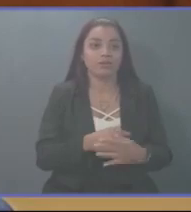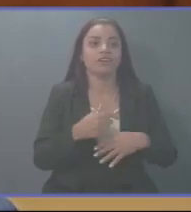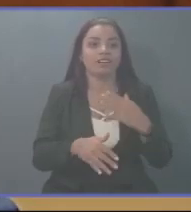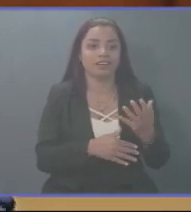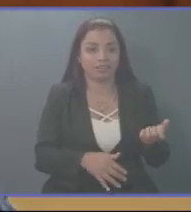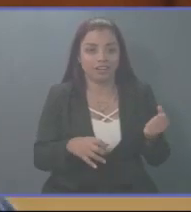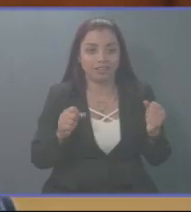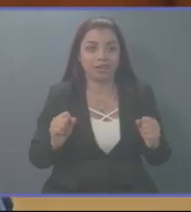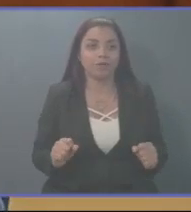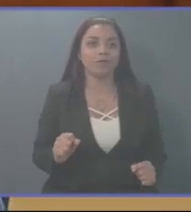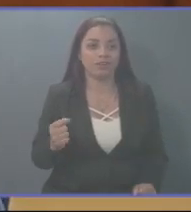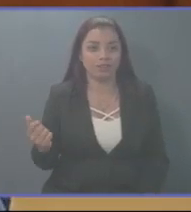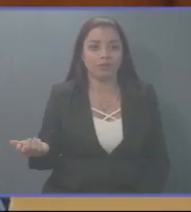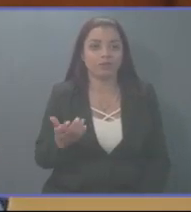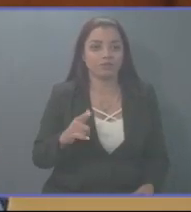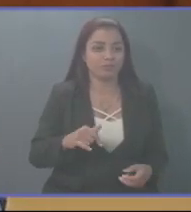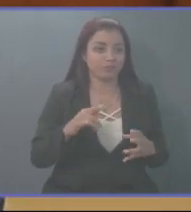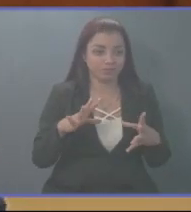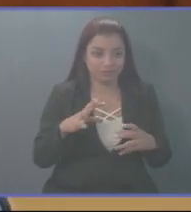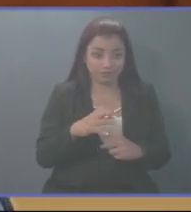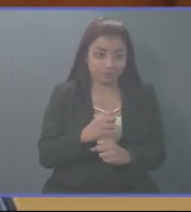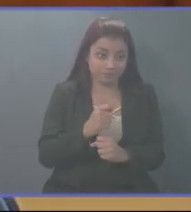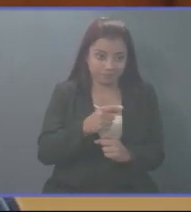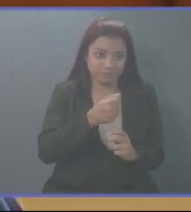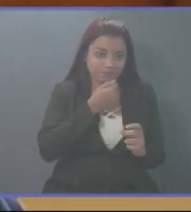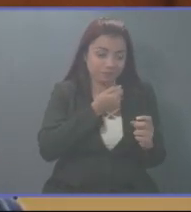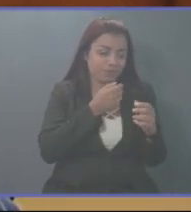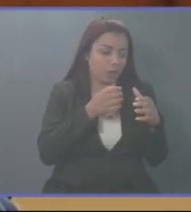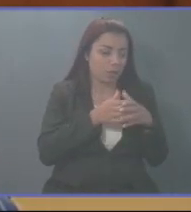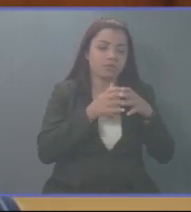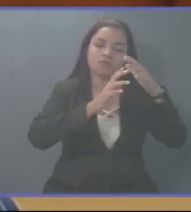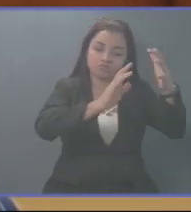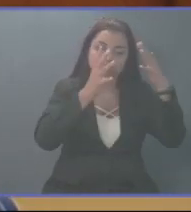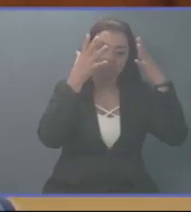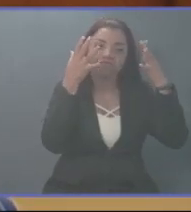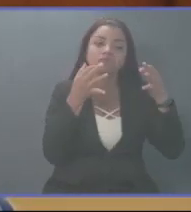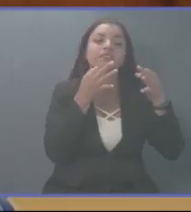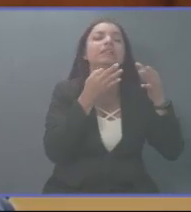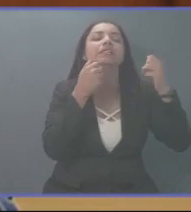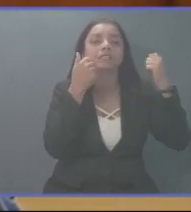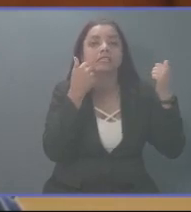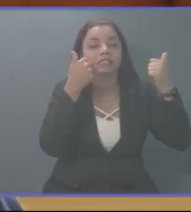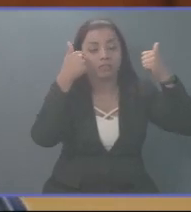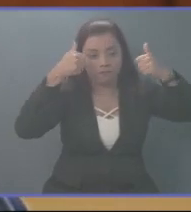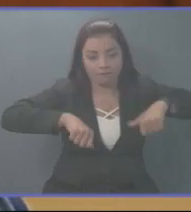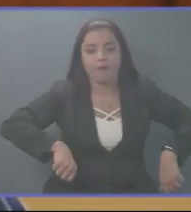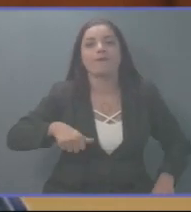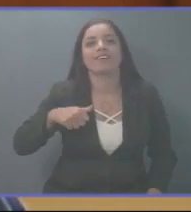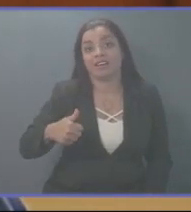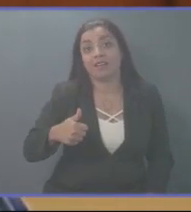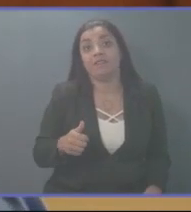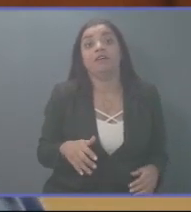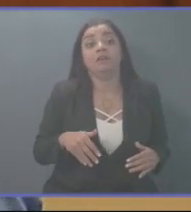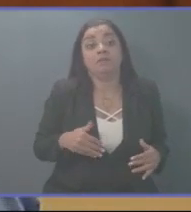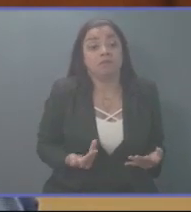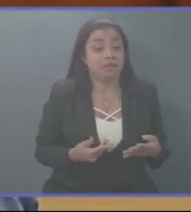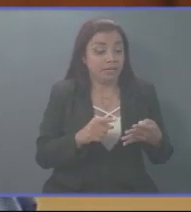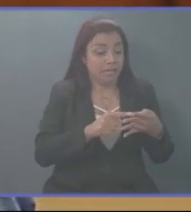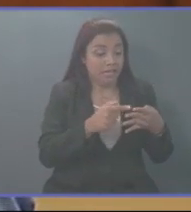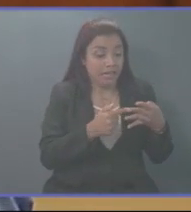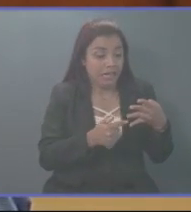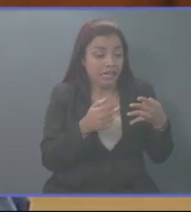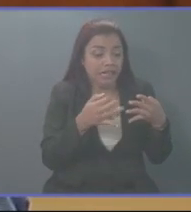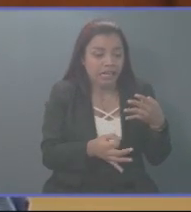Estado. En virtud de lo anterior, esta comisión emite dictamen favorable. En el sentido se apruebe